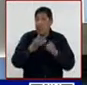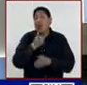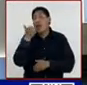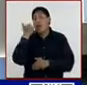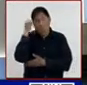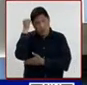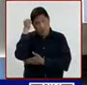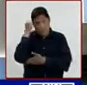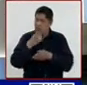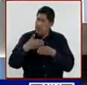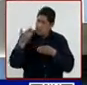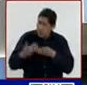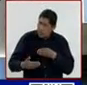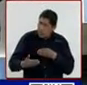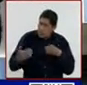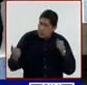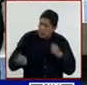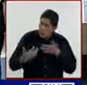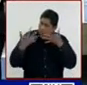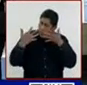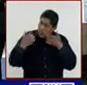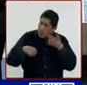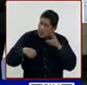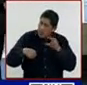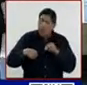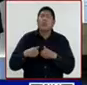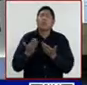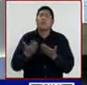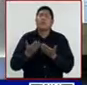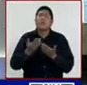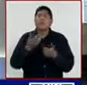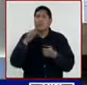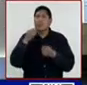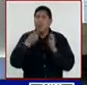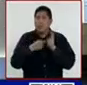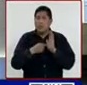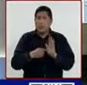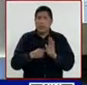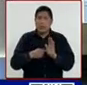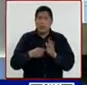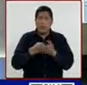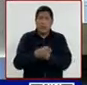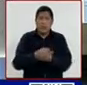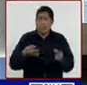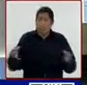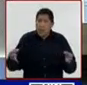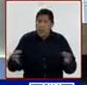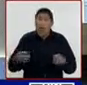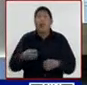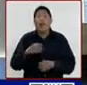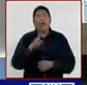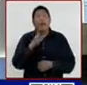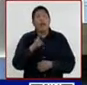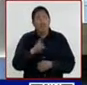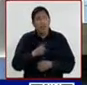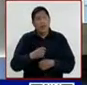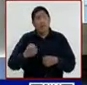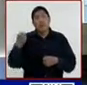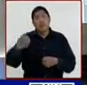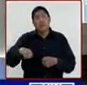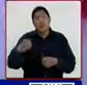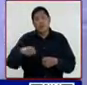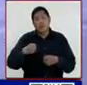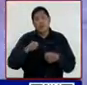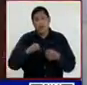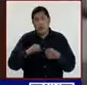voy a consultar a mi colega de trabajo en Sucre, Roberto Ríos, a quien ya le saludo y me está mostrando imágenes del juzgado anticorrupción de la violencia hacia la